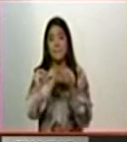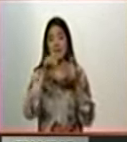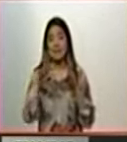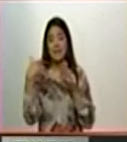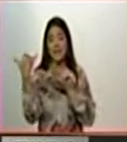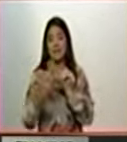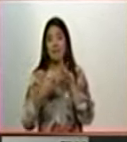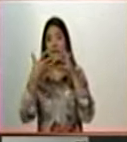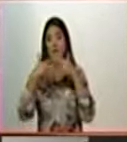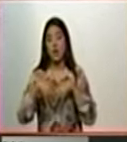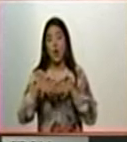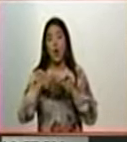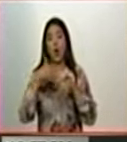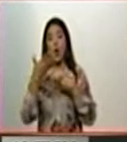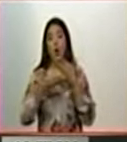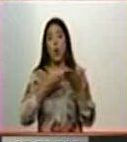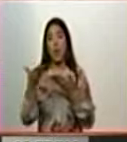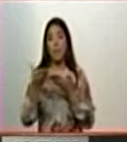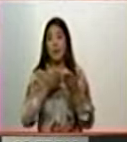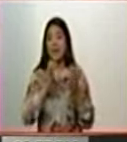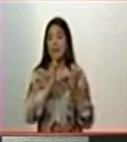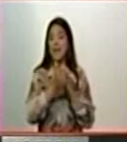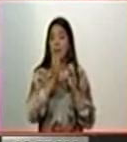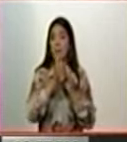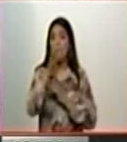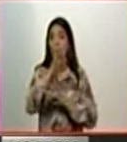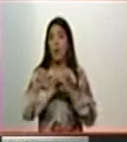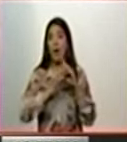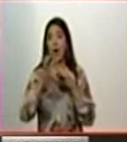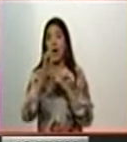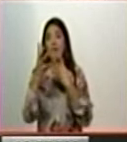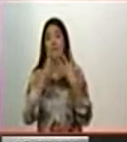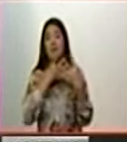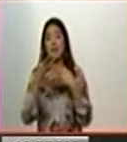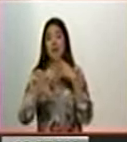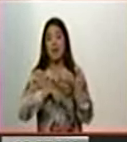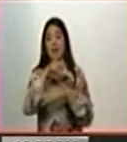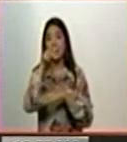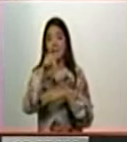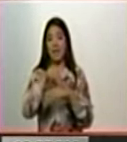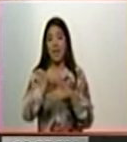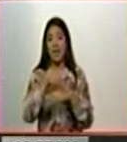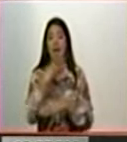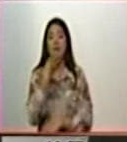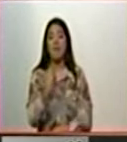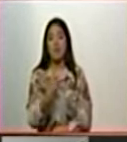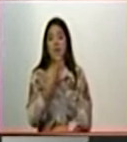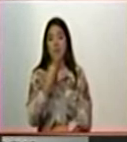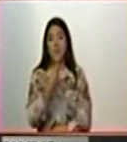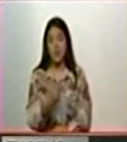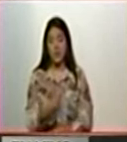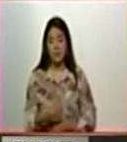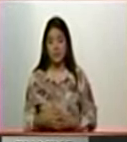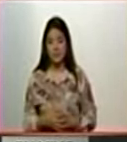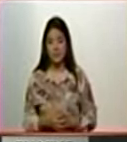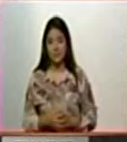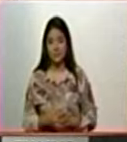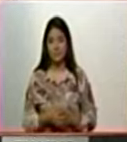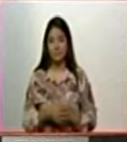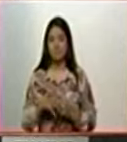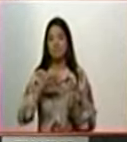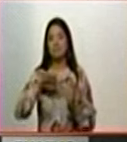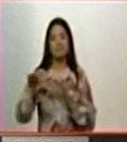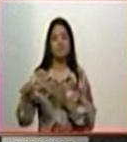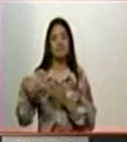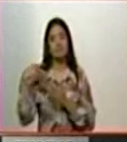Industria, Comercio, Deporte, Cultura y Festivales Nacionales de Antigua y Barbuda, excelentísimo